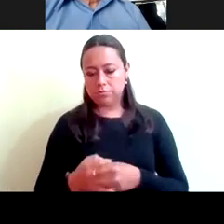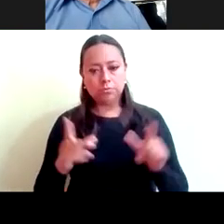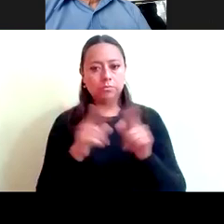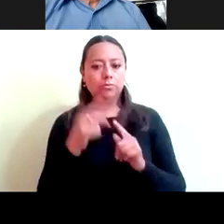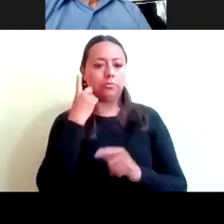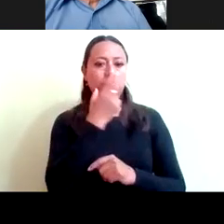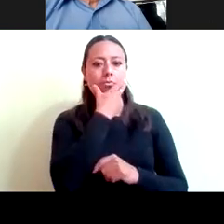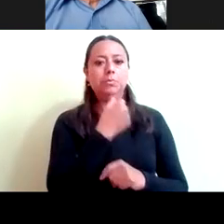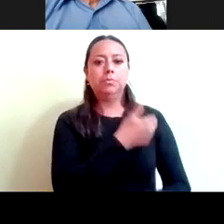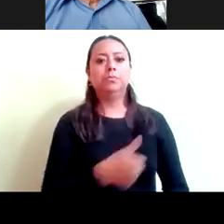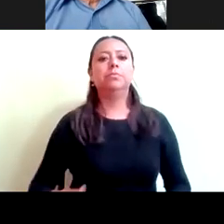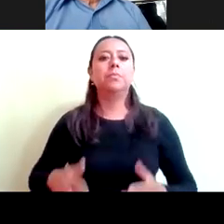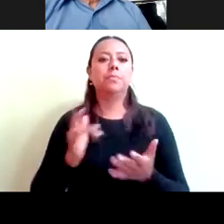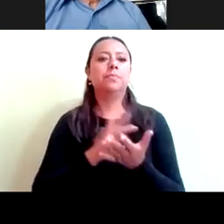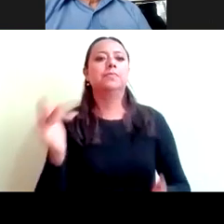presidente. Gracias.